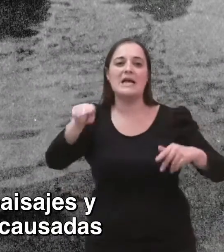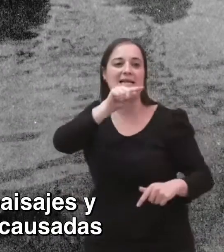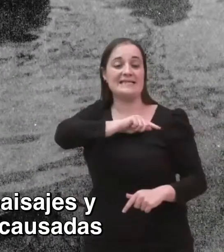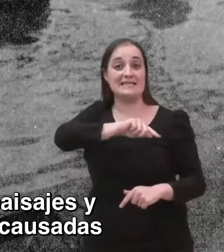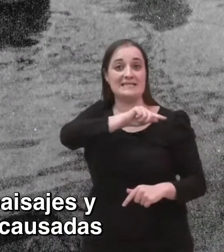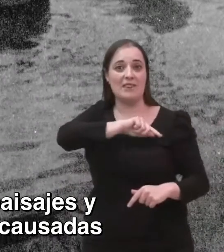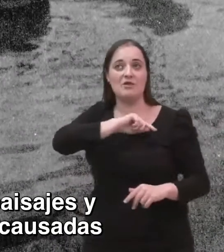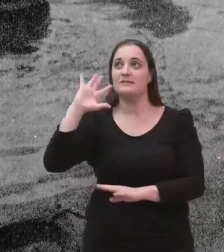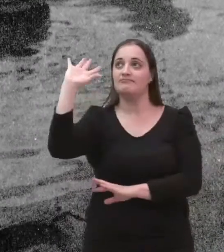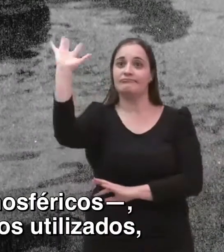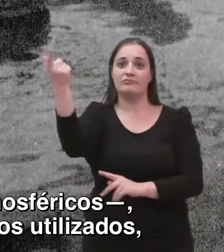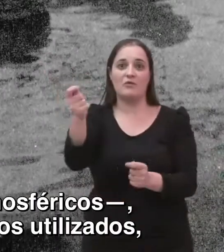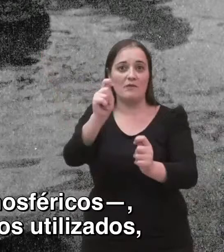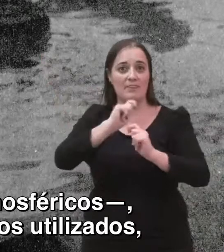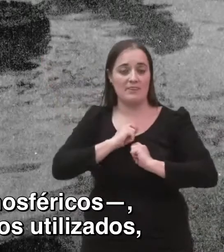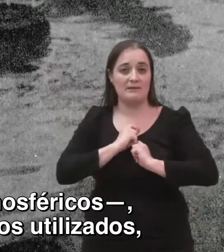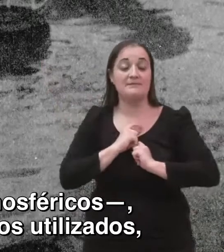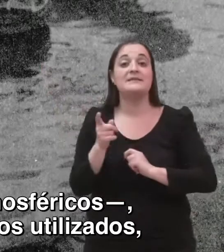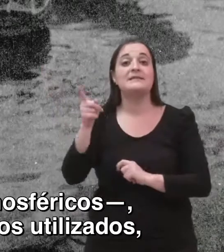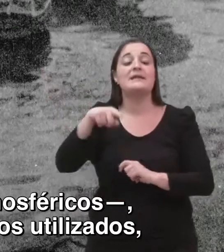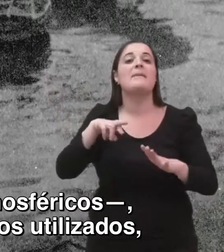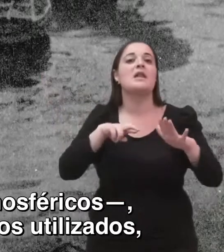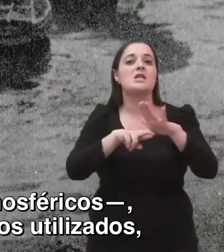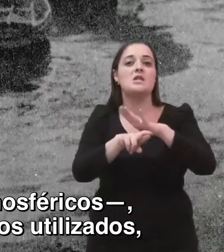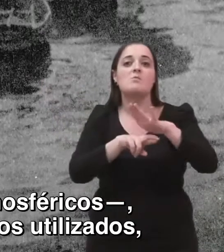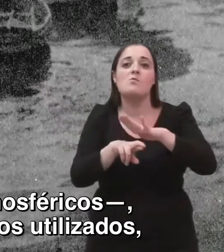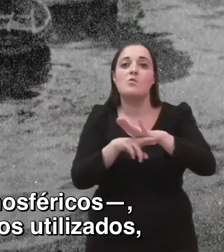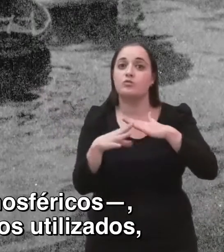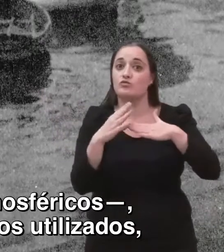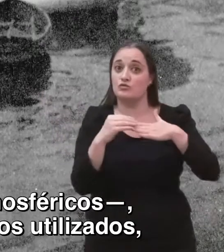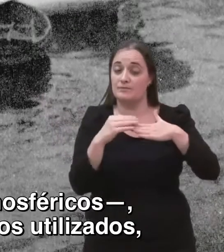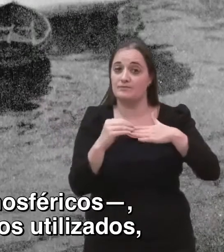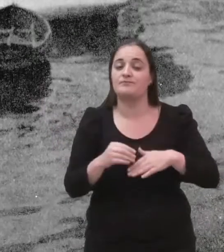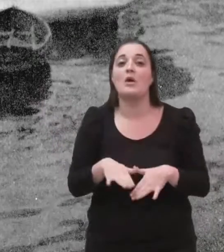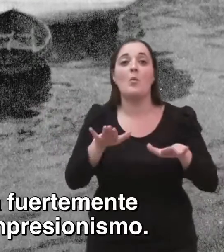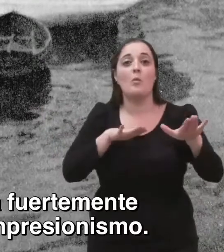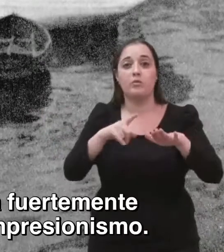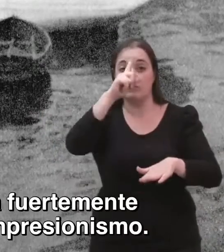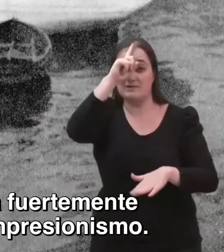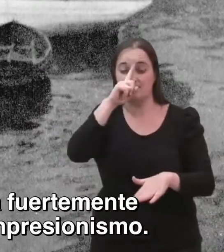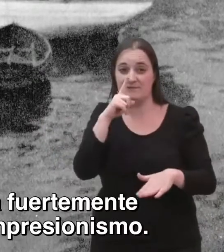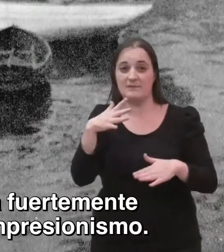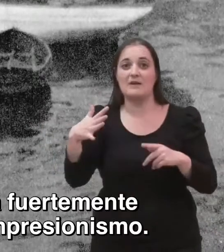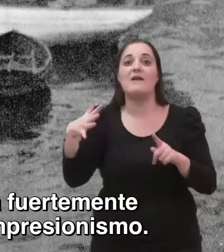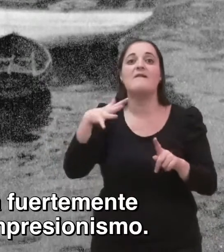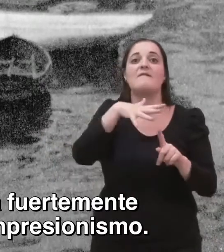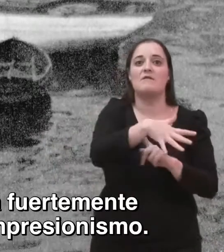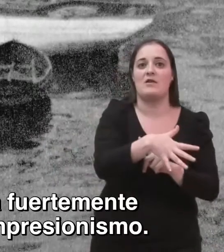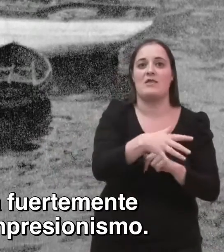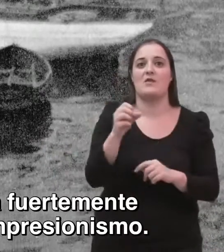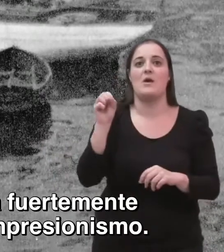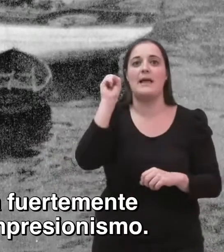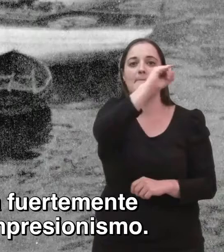las sensaciones causadas por los agentes atmosféricos, como por los recursos utilizados, el pictorialismo está